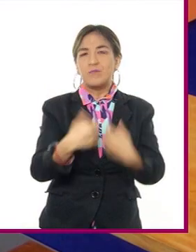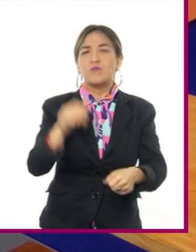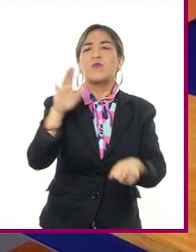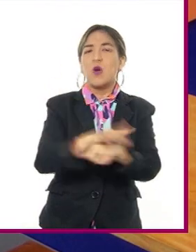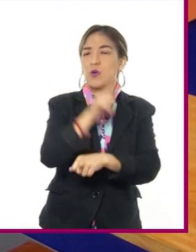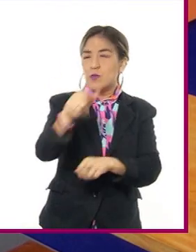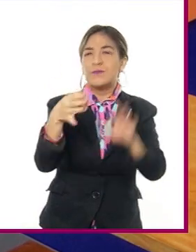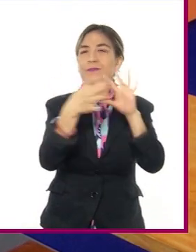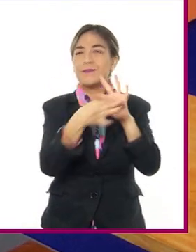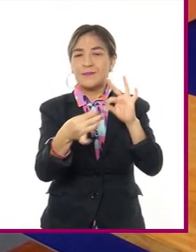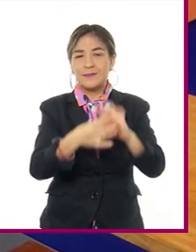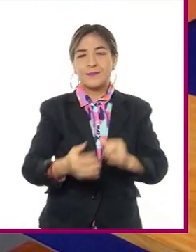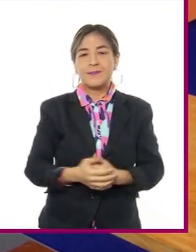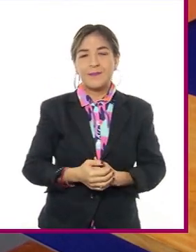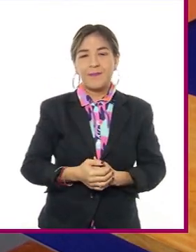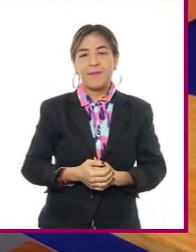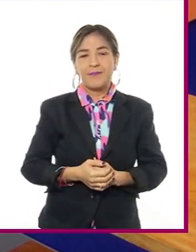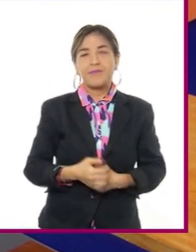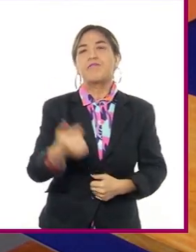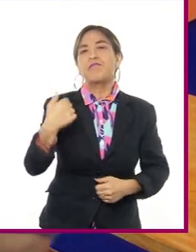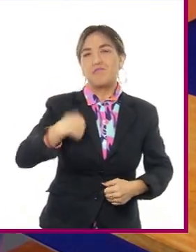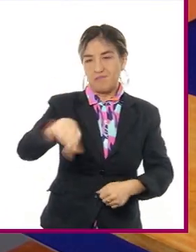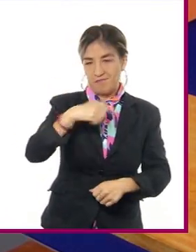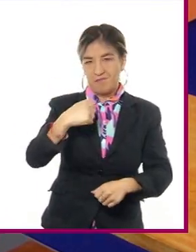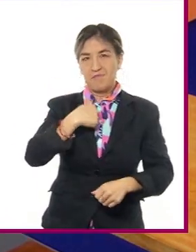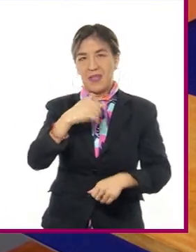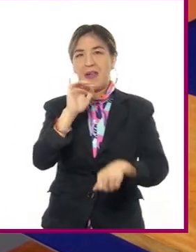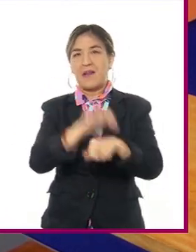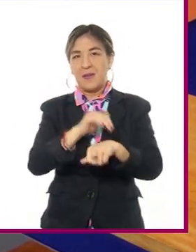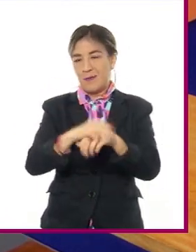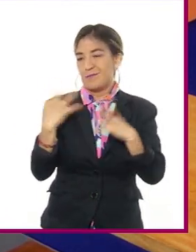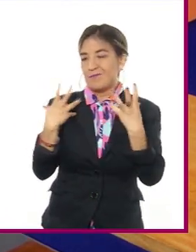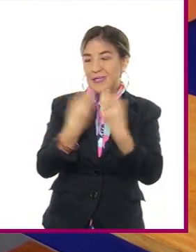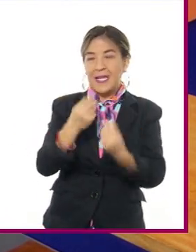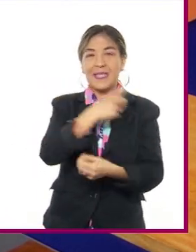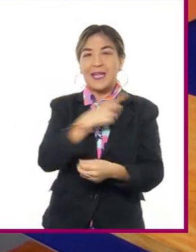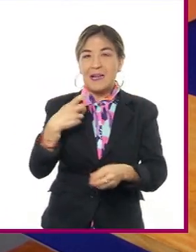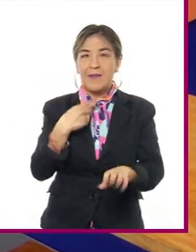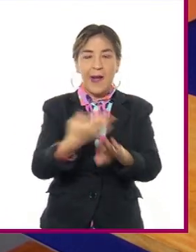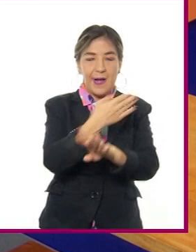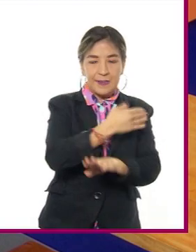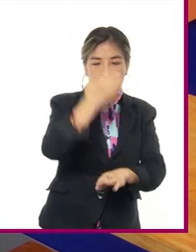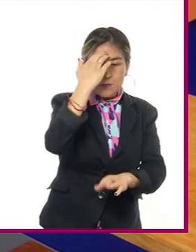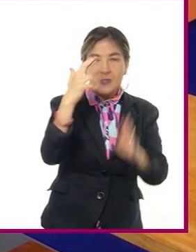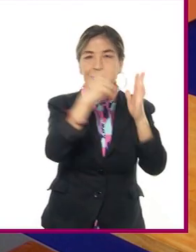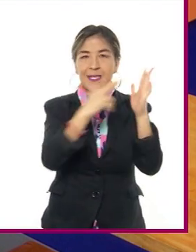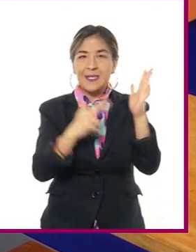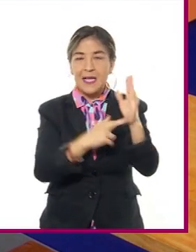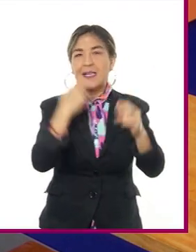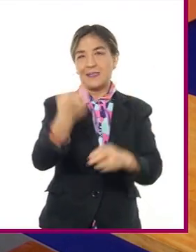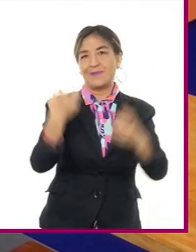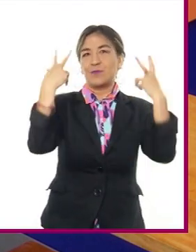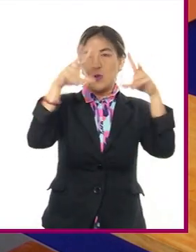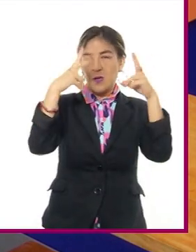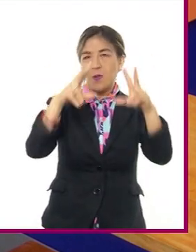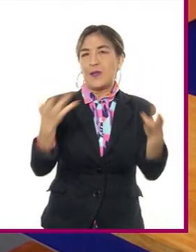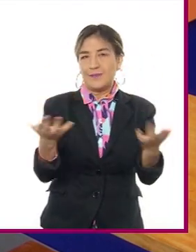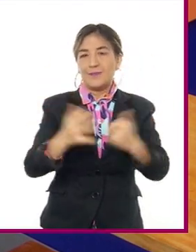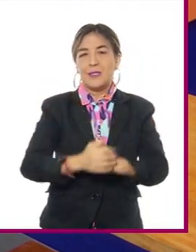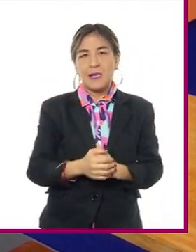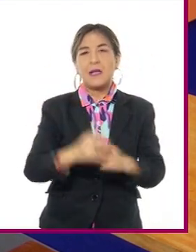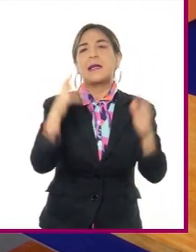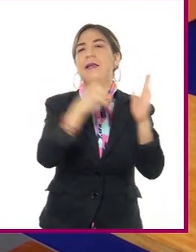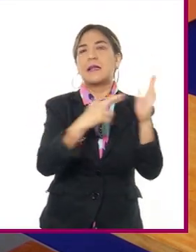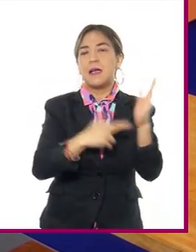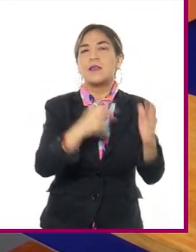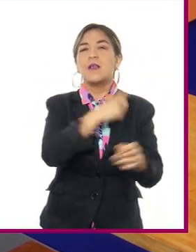insiste en que mis amigos y yo debemos conocer las reglas del voleibol. Pienso que las reglas están para normar